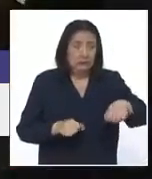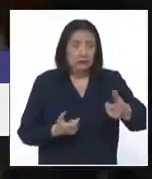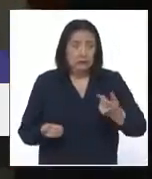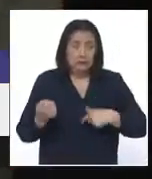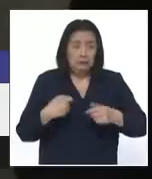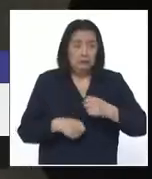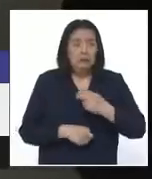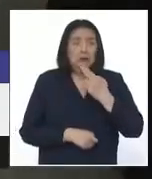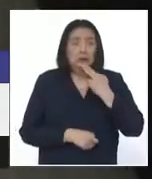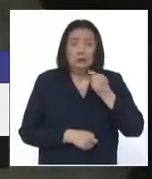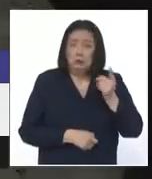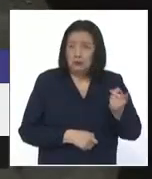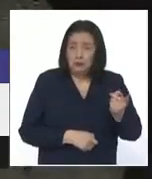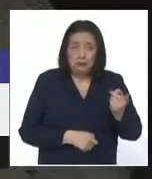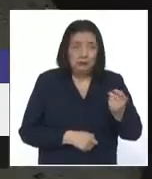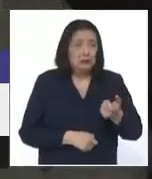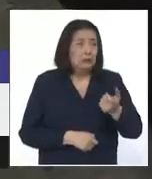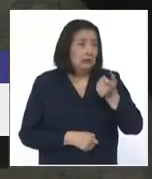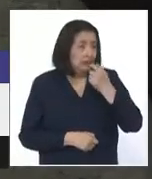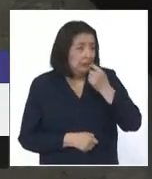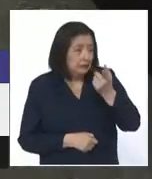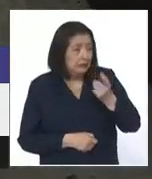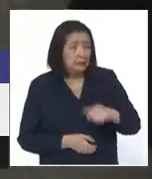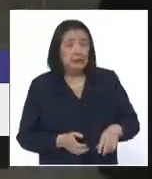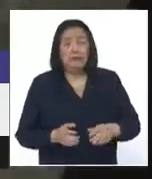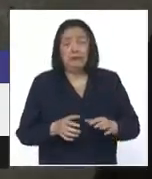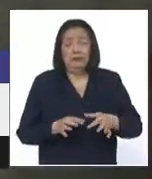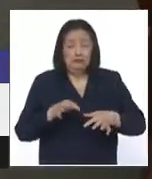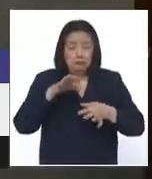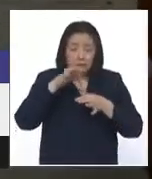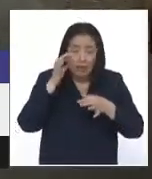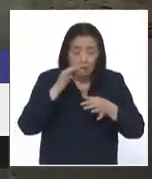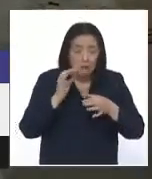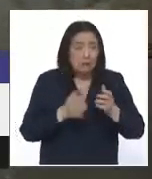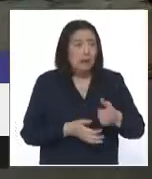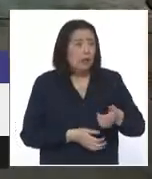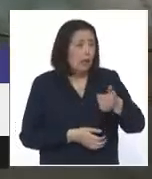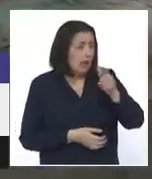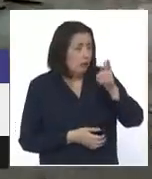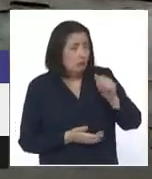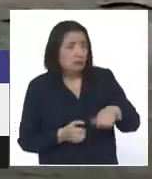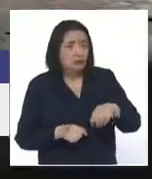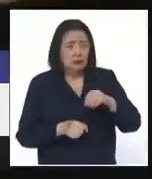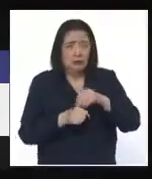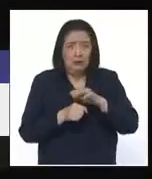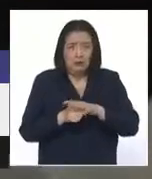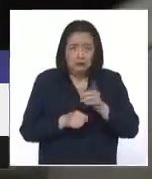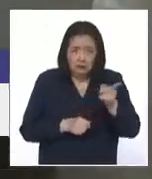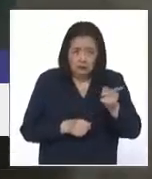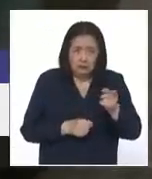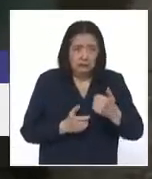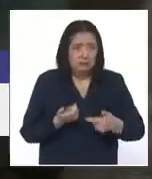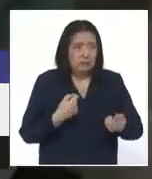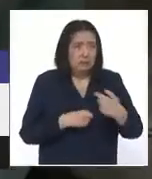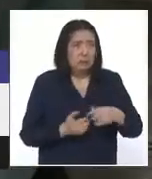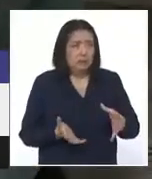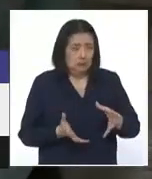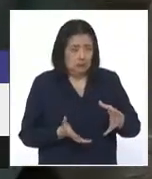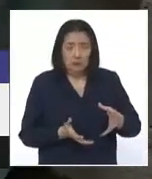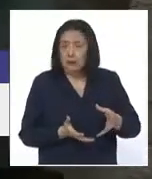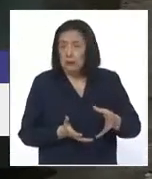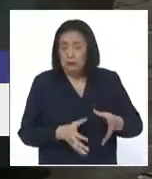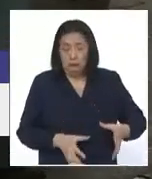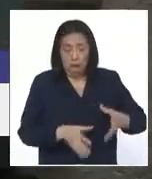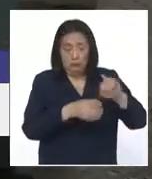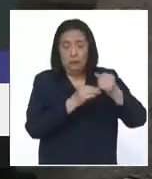venta de dulces, Lore, de galletas, papas fritas, agua, gaseosa. Vende bolsas de